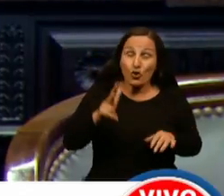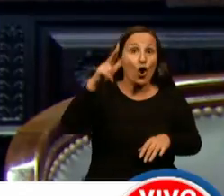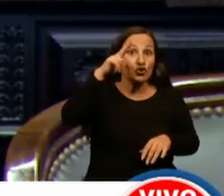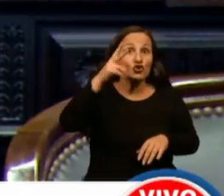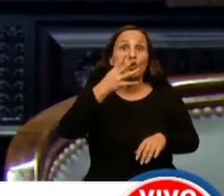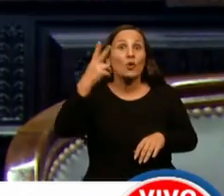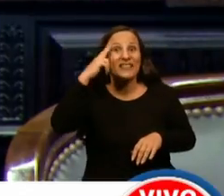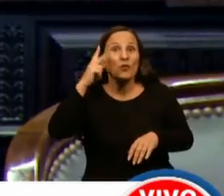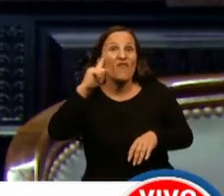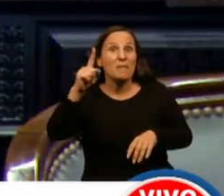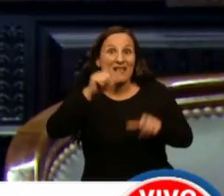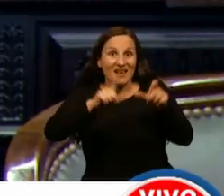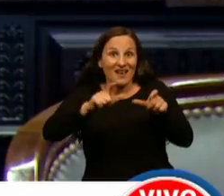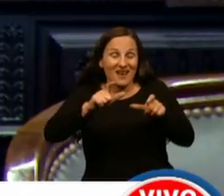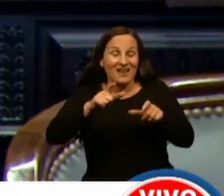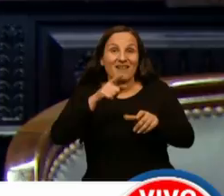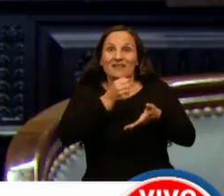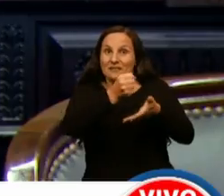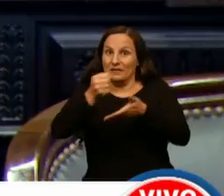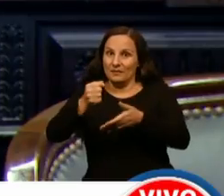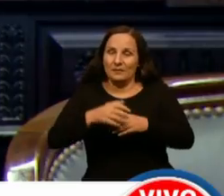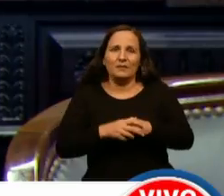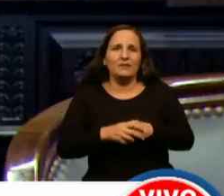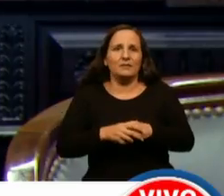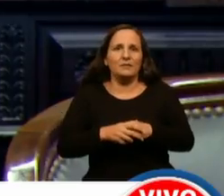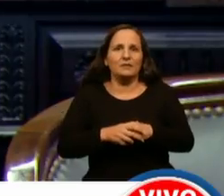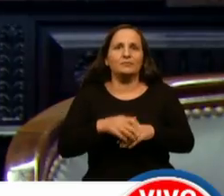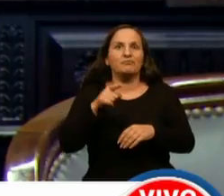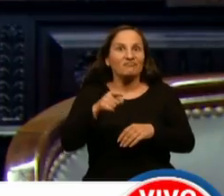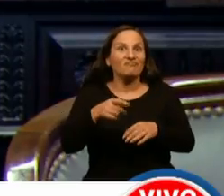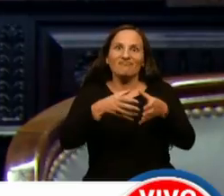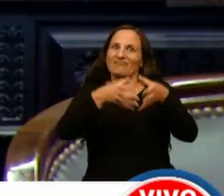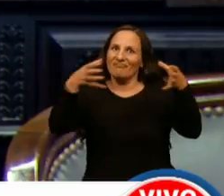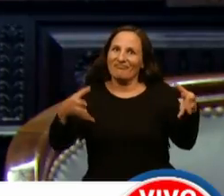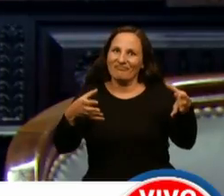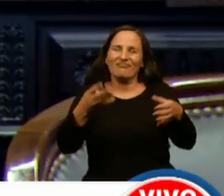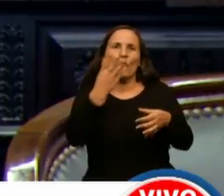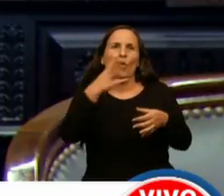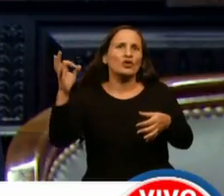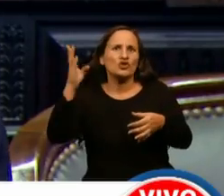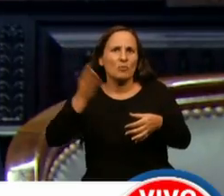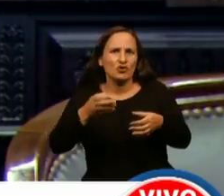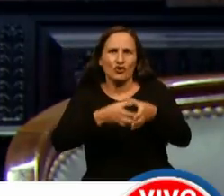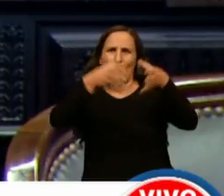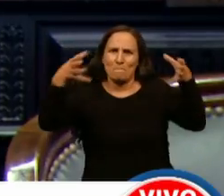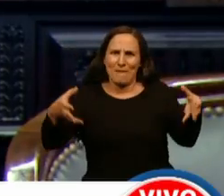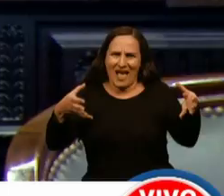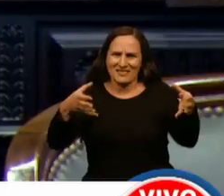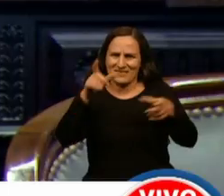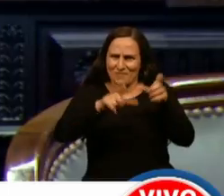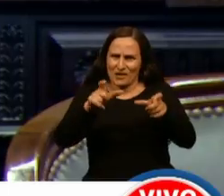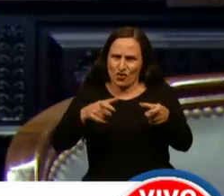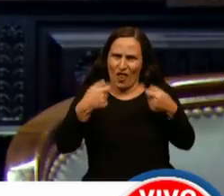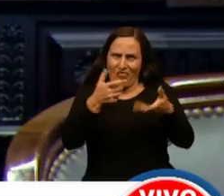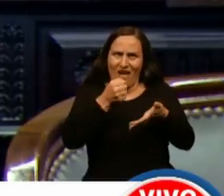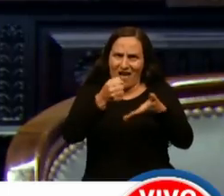849 mil usuarios quiere decir que el universo de beneficiarios se amplían casi un 400 por ciento sin embargo